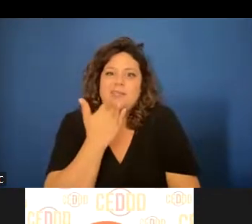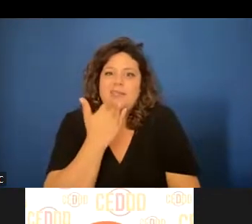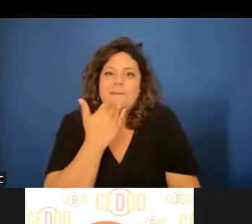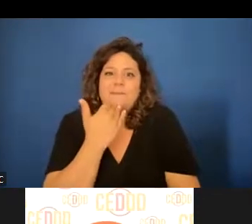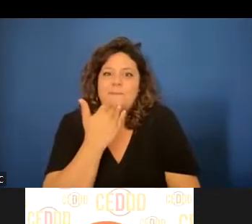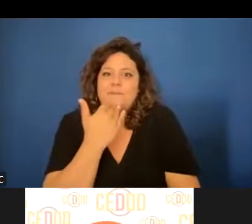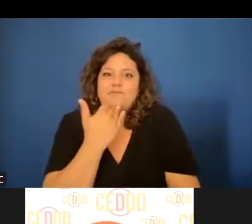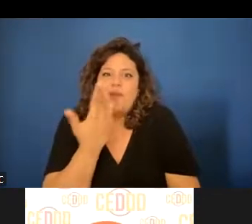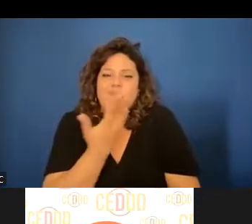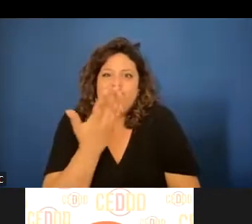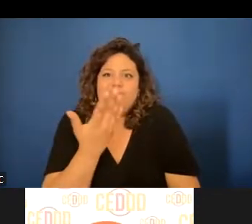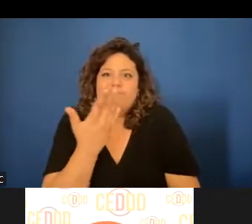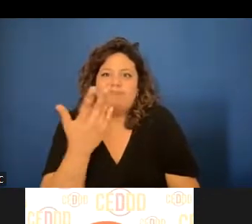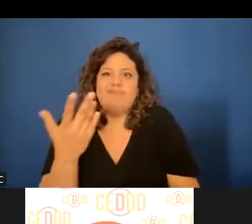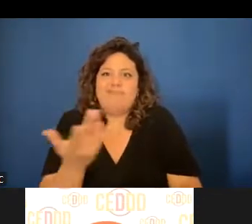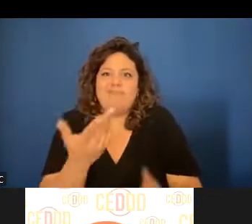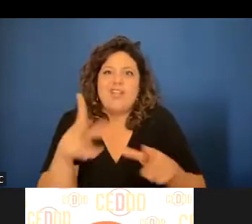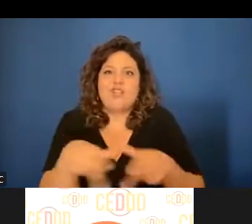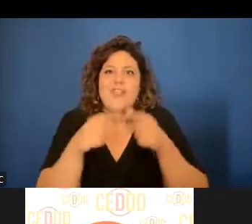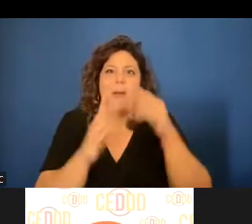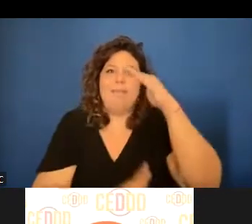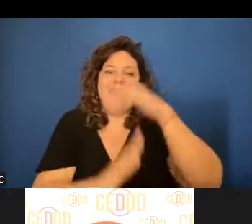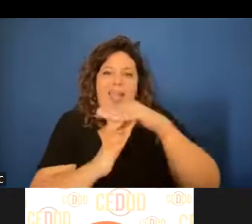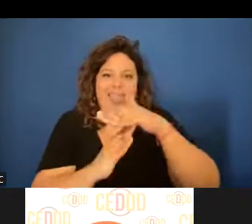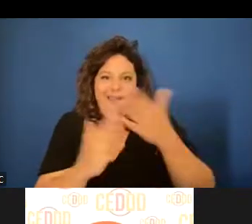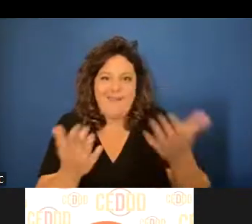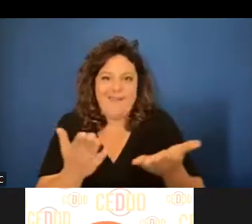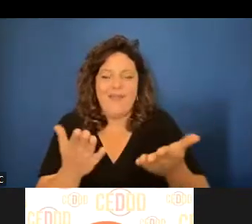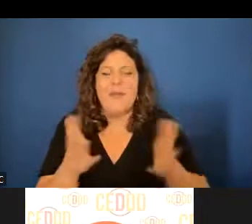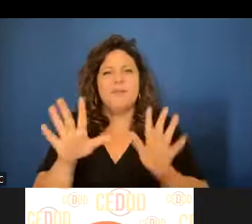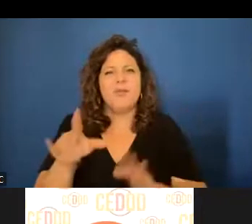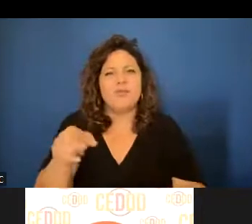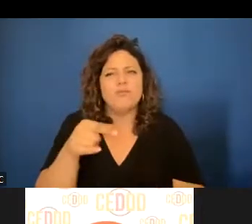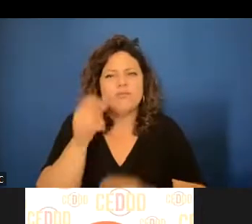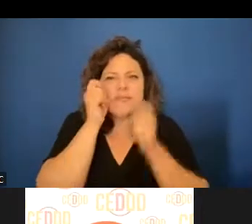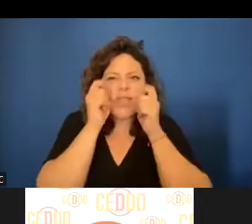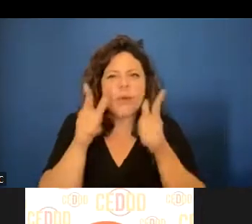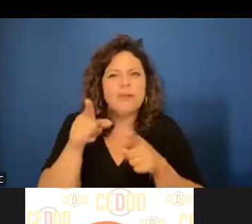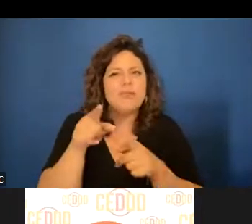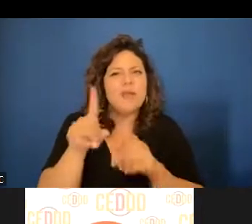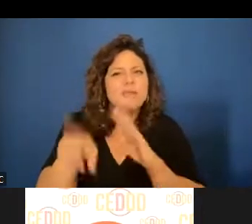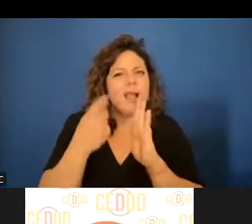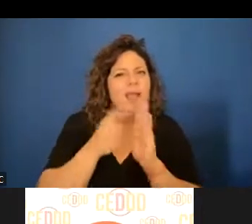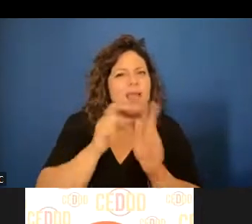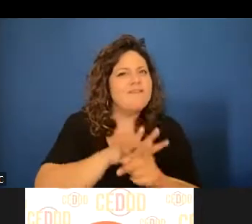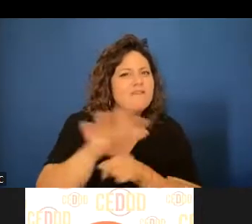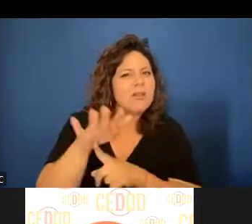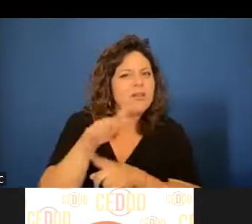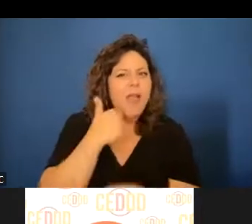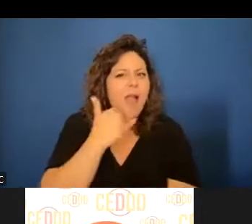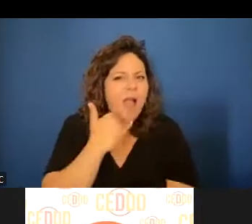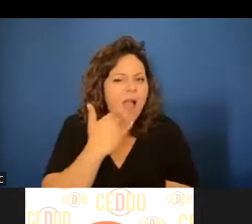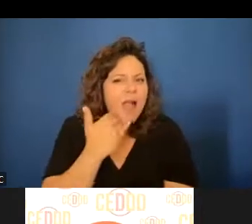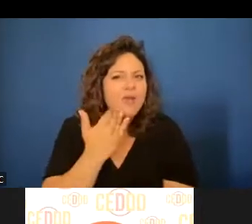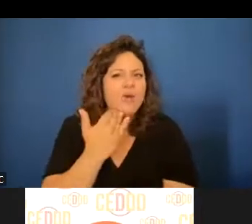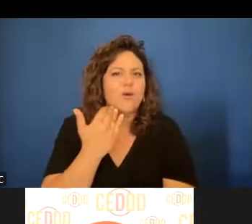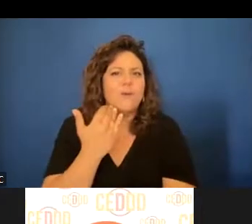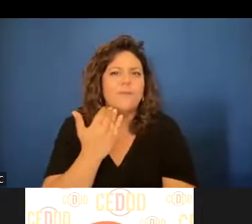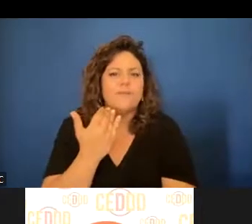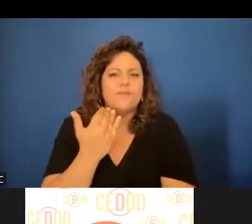que se vaya a dar el riesgo asegurado. Es decir, una persona de muy alta edad, muy